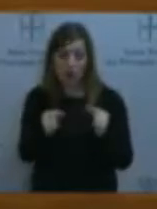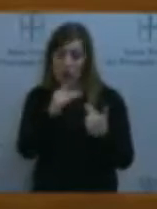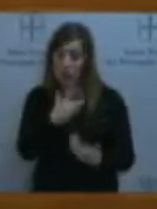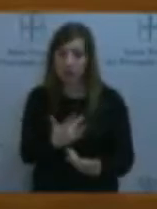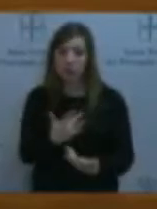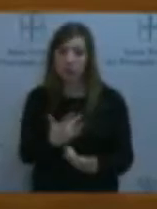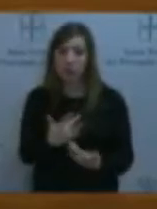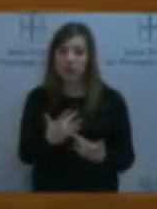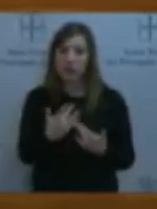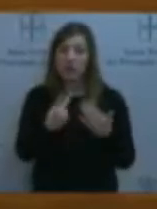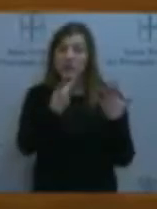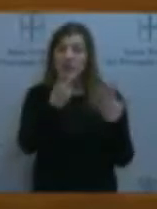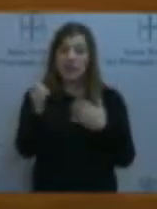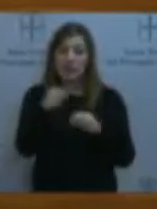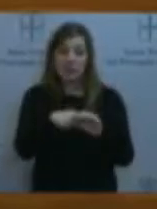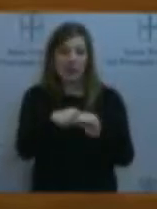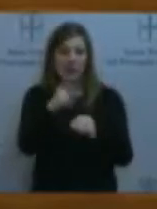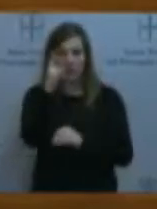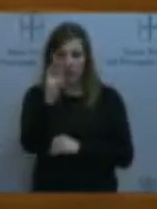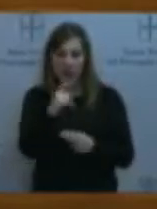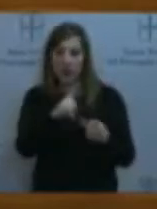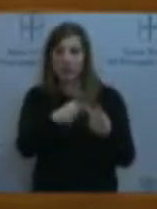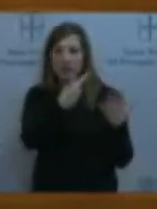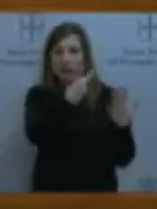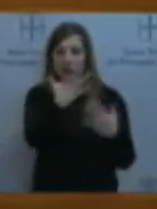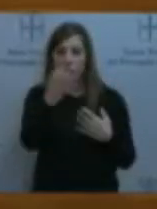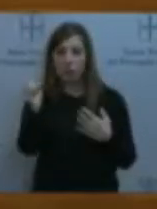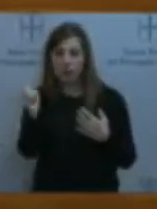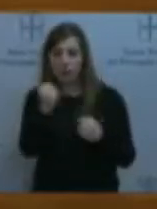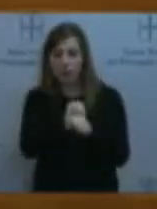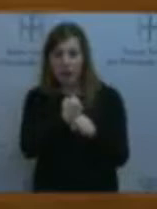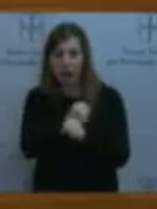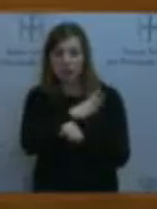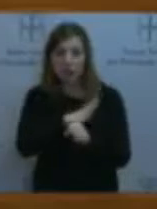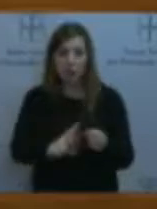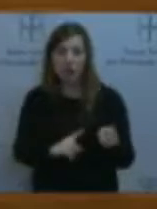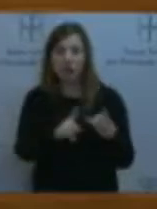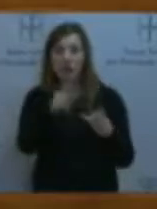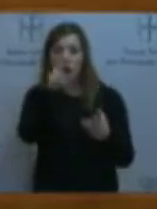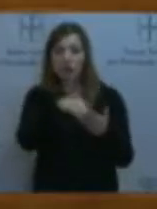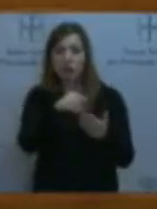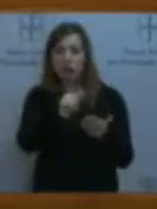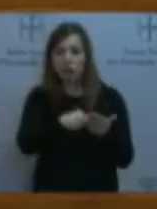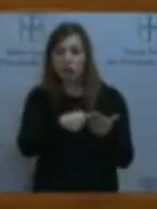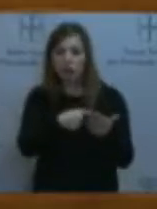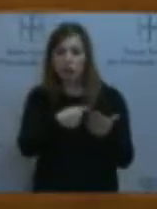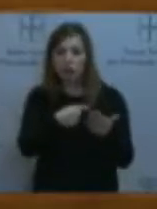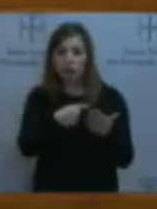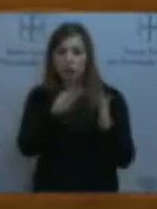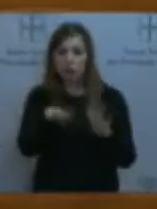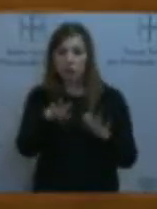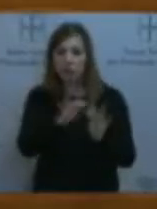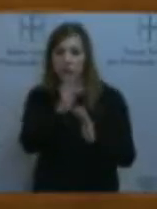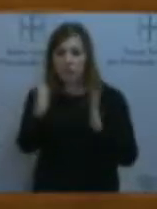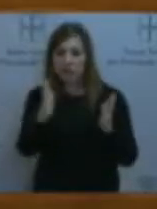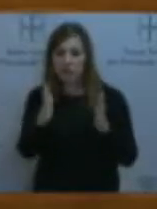hay 704 plazas fijas, 750 efectivos temporales, 2.000 contratos de entre 3 y 9 meses.